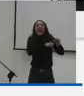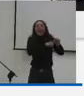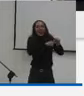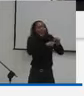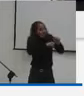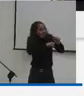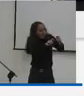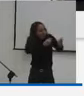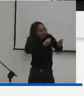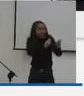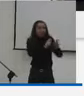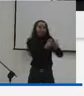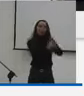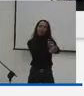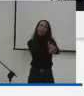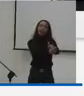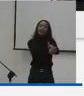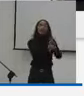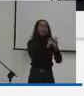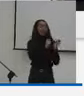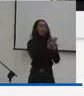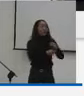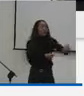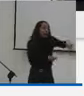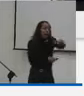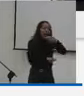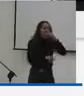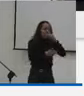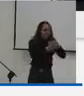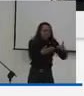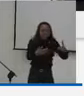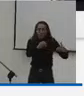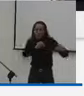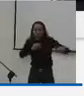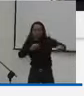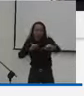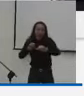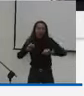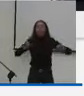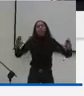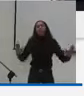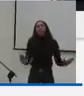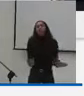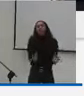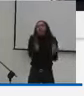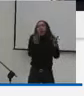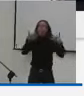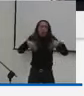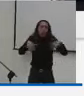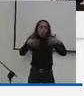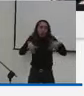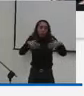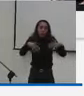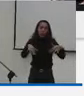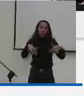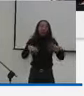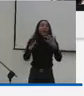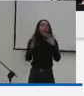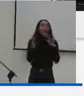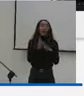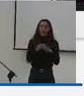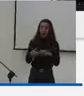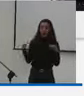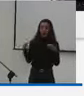para la juventud, para los niños y para las niñas colombianas. Nuestro compromiso a título personal como congresista y nuestro partido